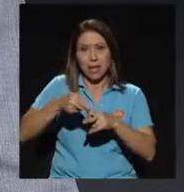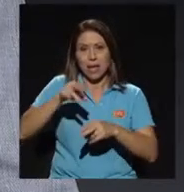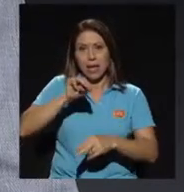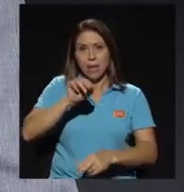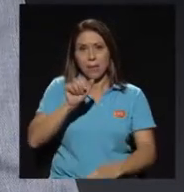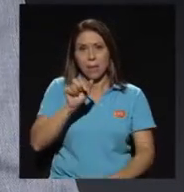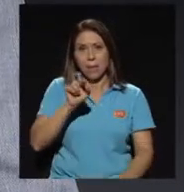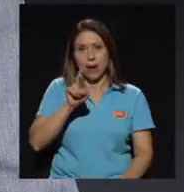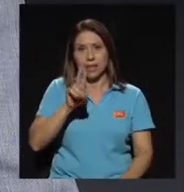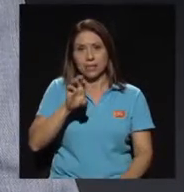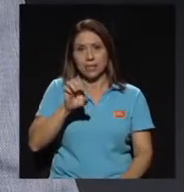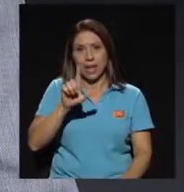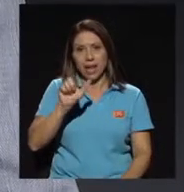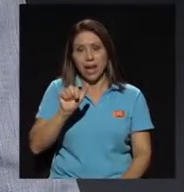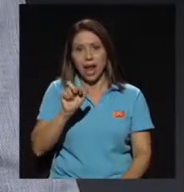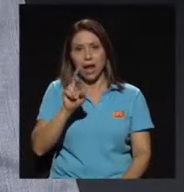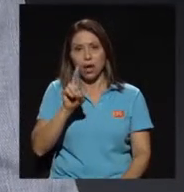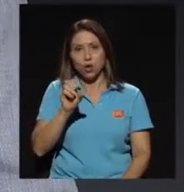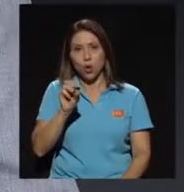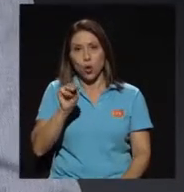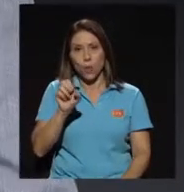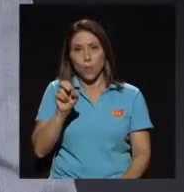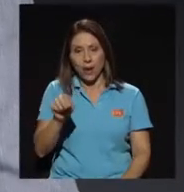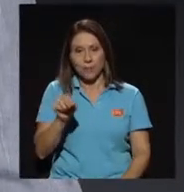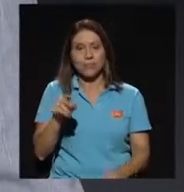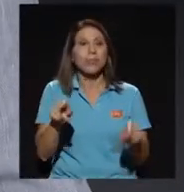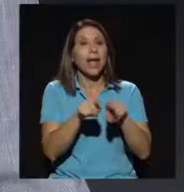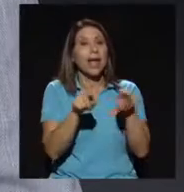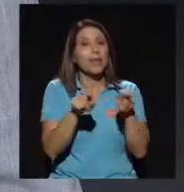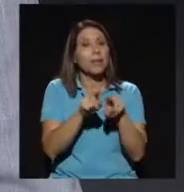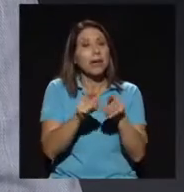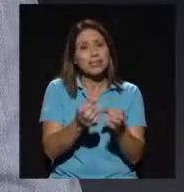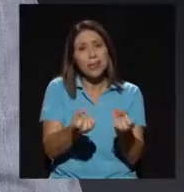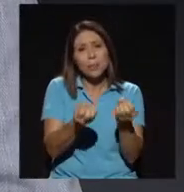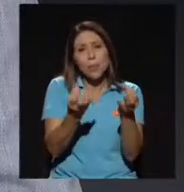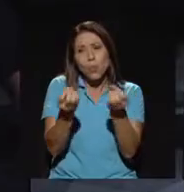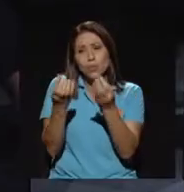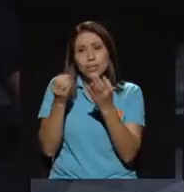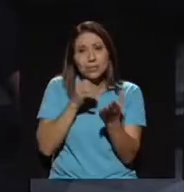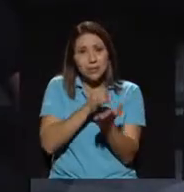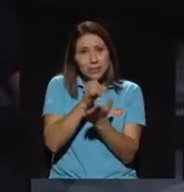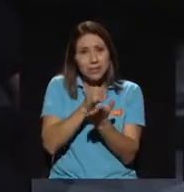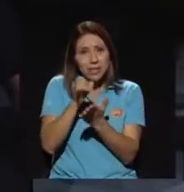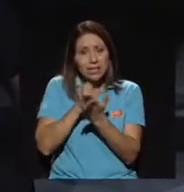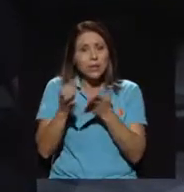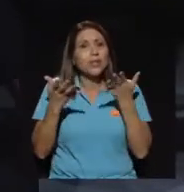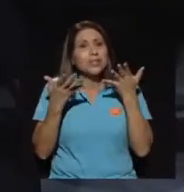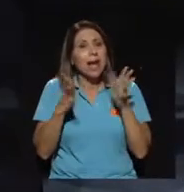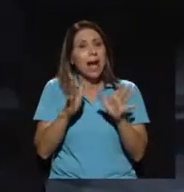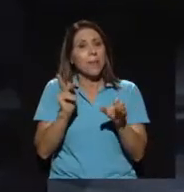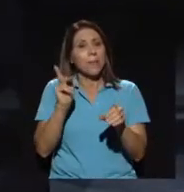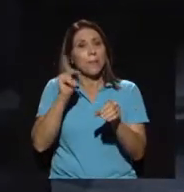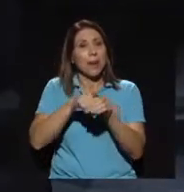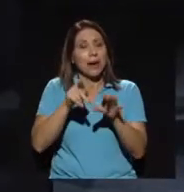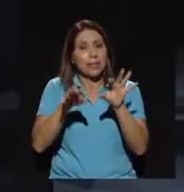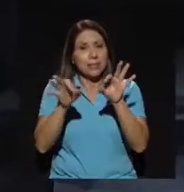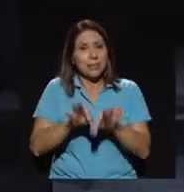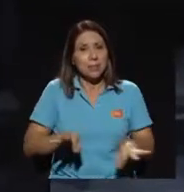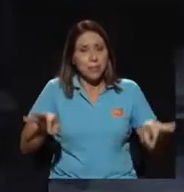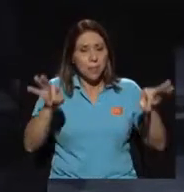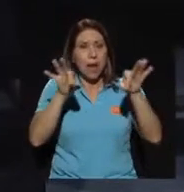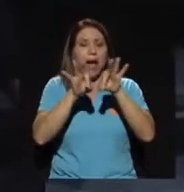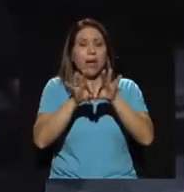Román, quien, además de muchas otras investigaciones, ha participado de manera importante en